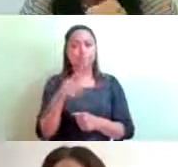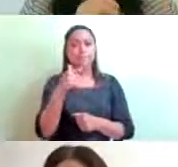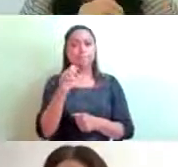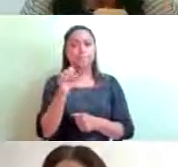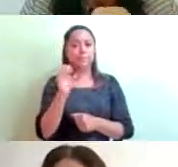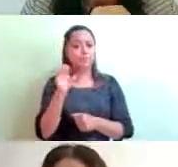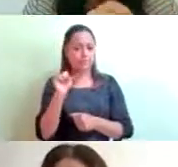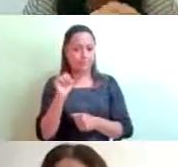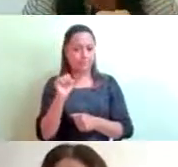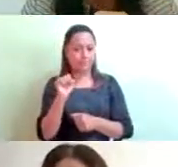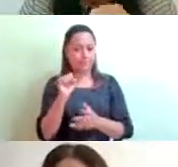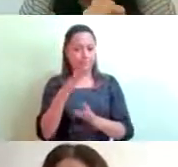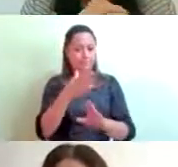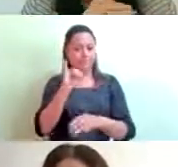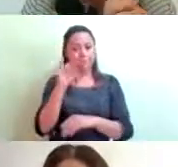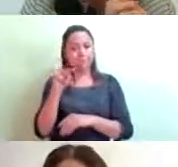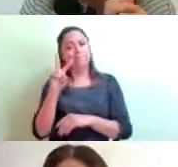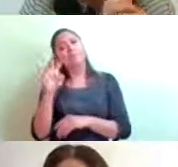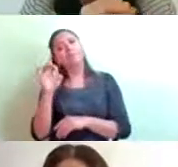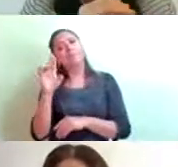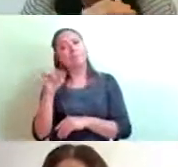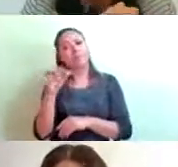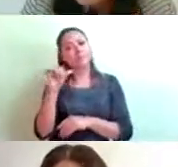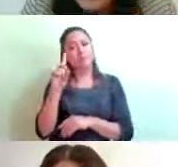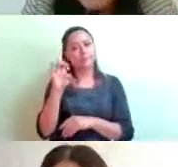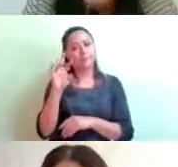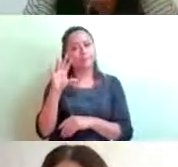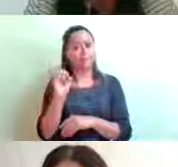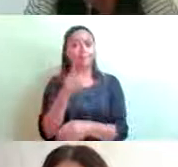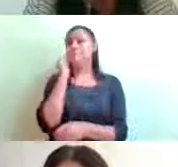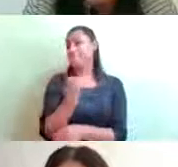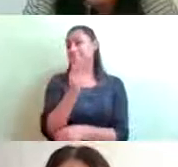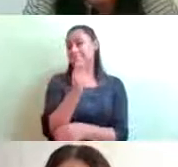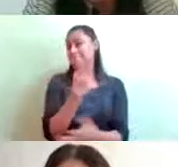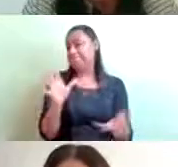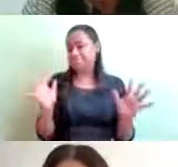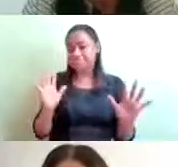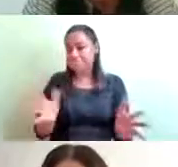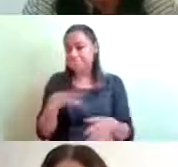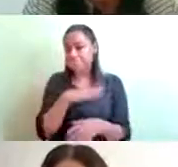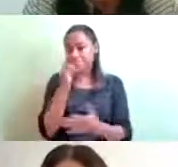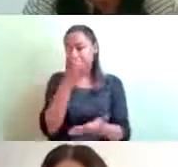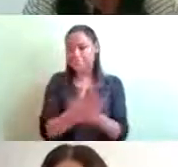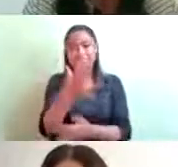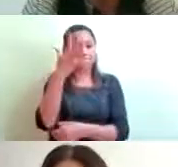invernadero, significa que tenemos 10 años. Realmente, si